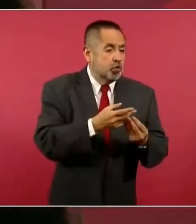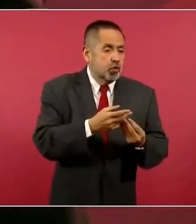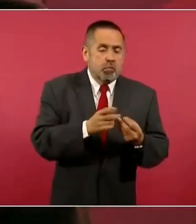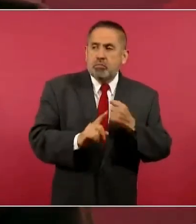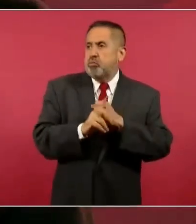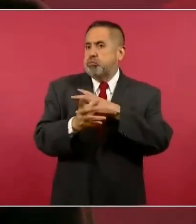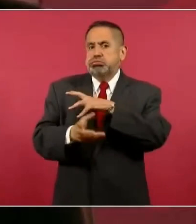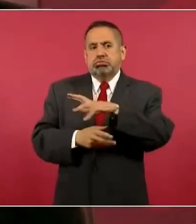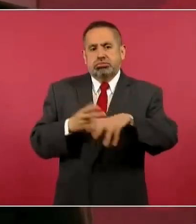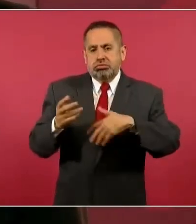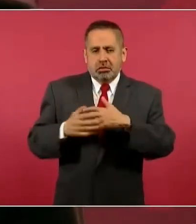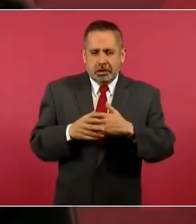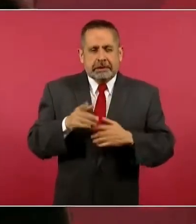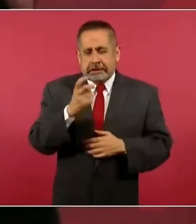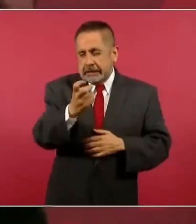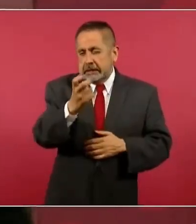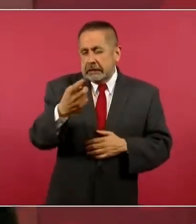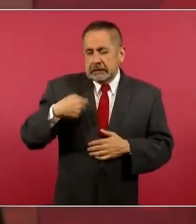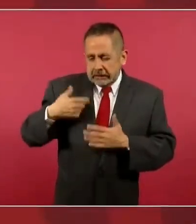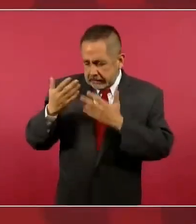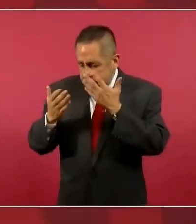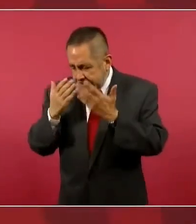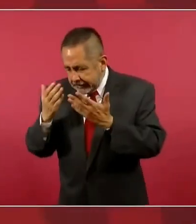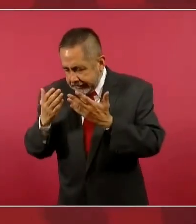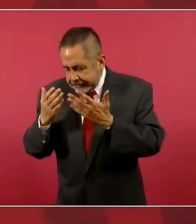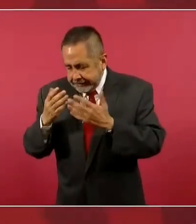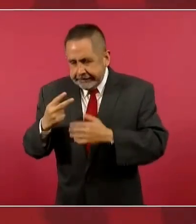Eso lo analizamos desde el principio.